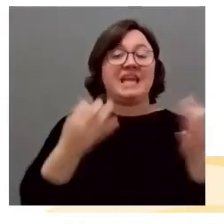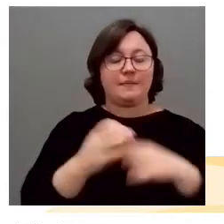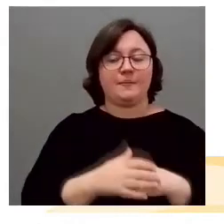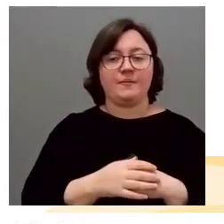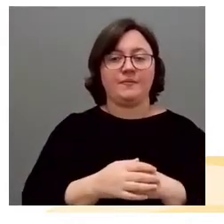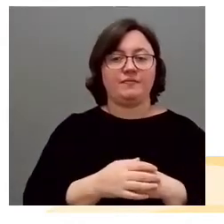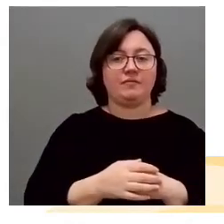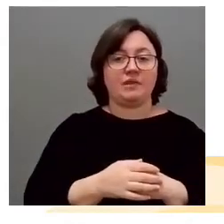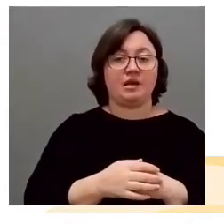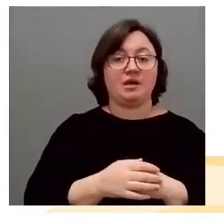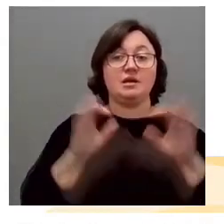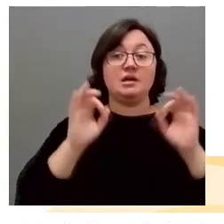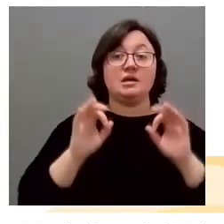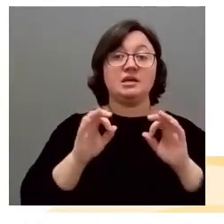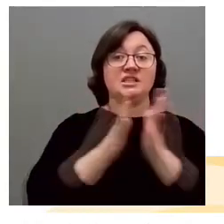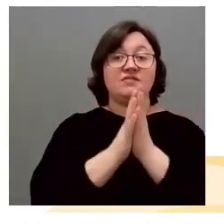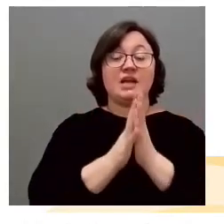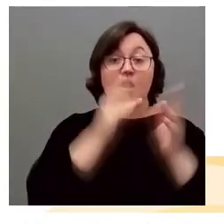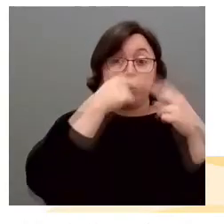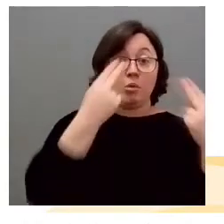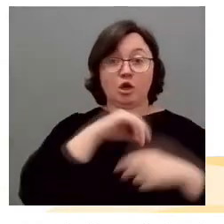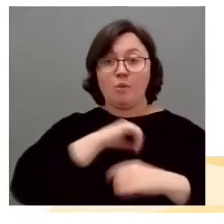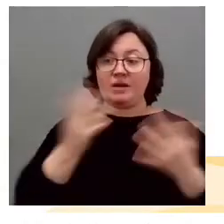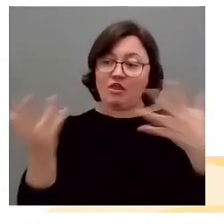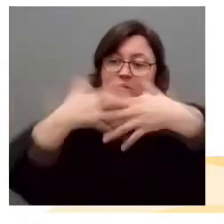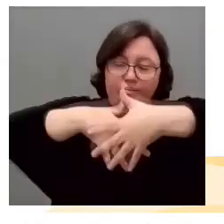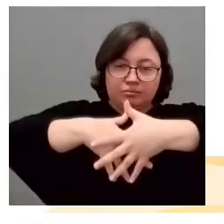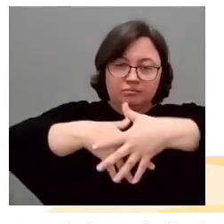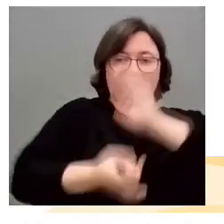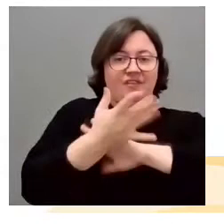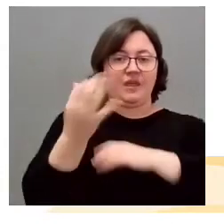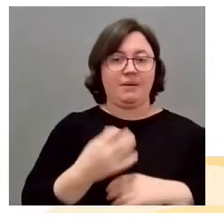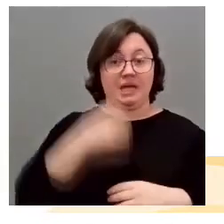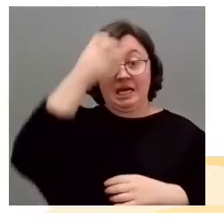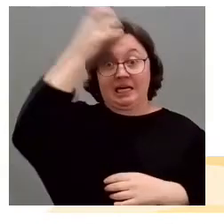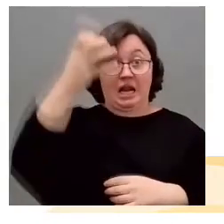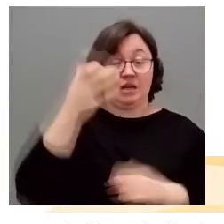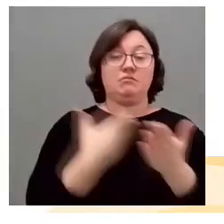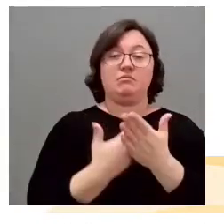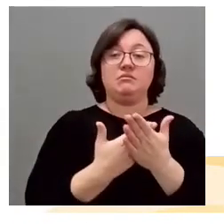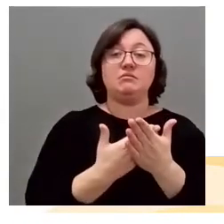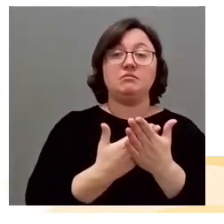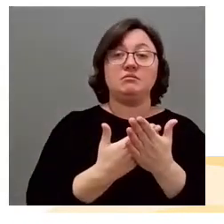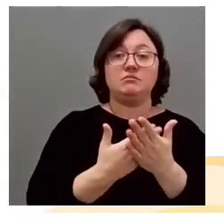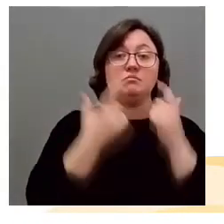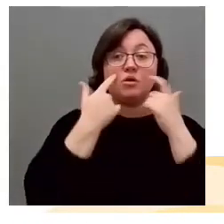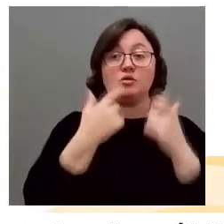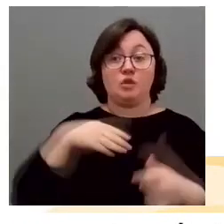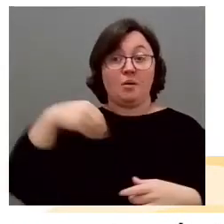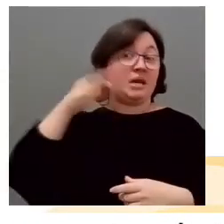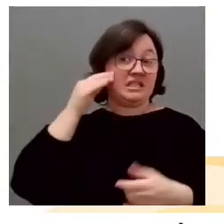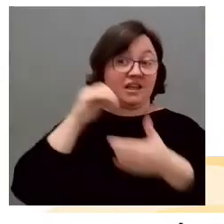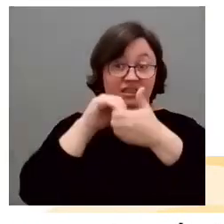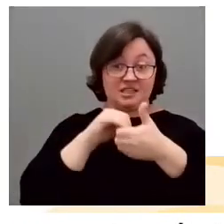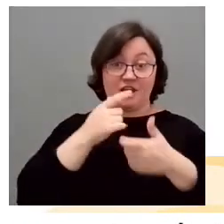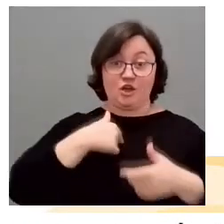la creación de puentes entre lo público y lo privado. El Real Patronato es una prueba de ello. Manuela, he estado muchas